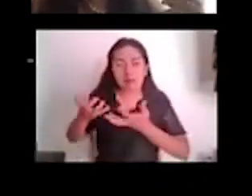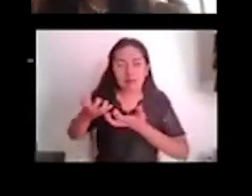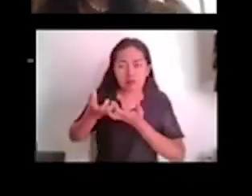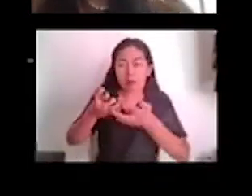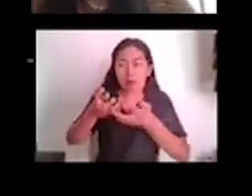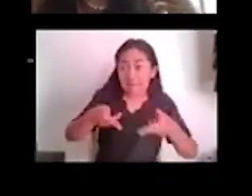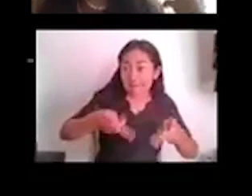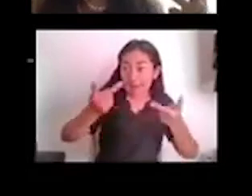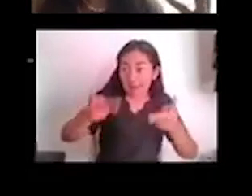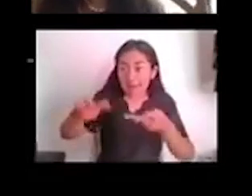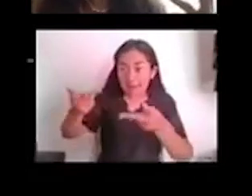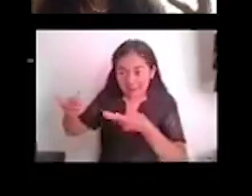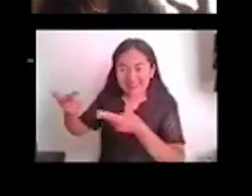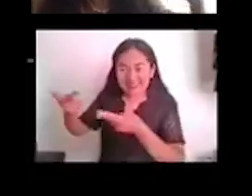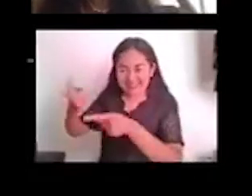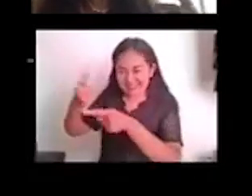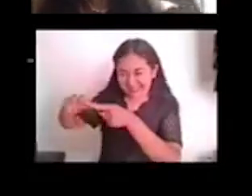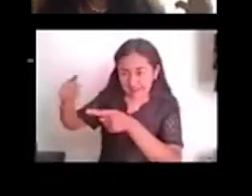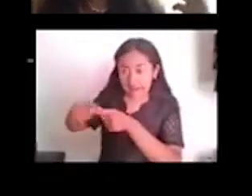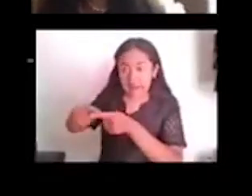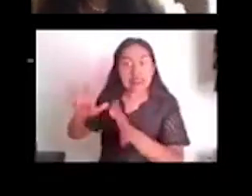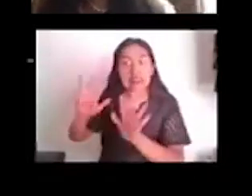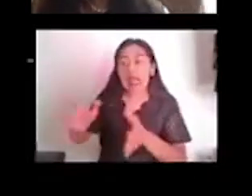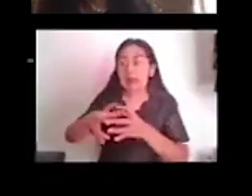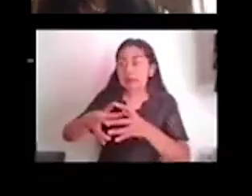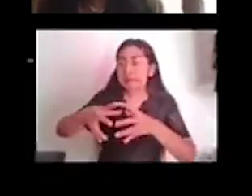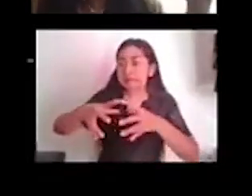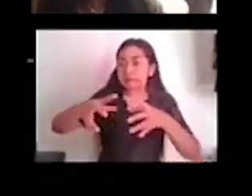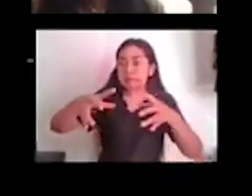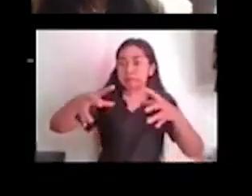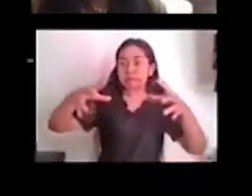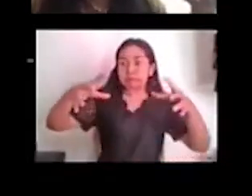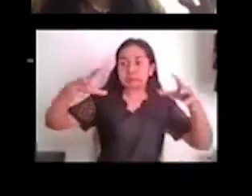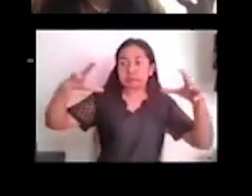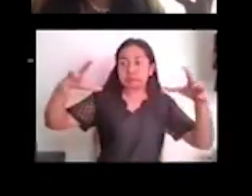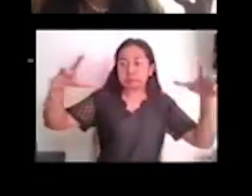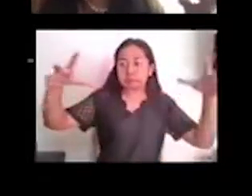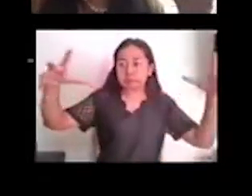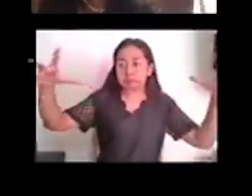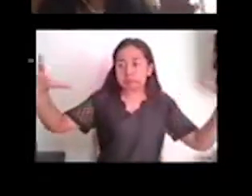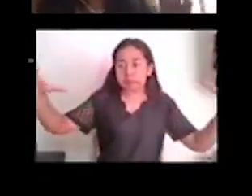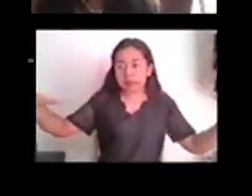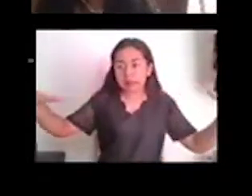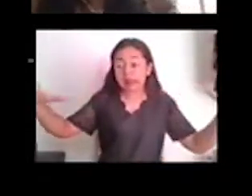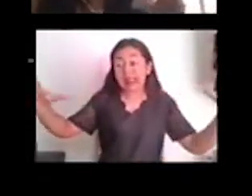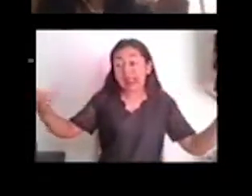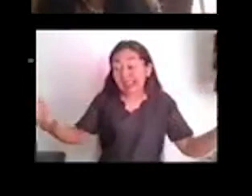era demasiado grande como para obviarlo, digamos, aunque